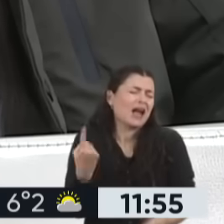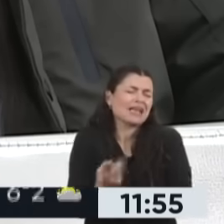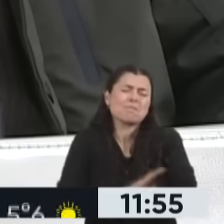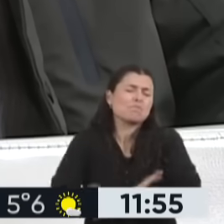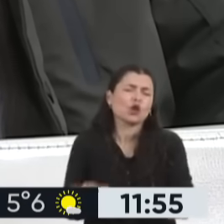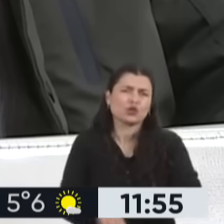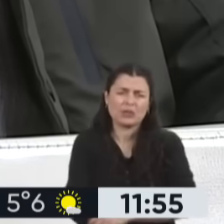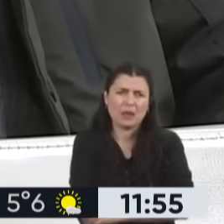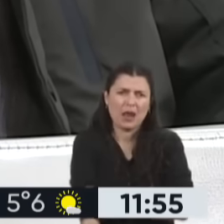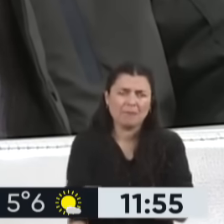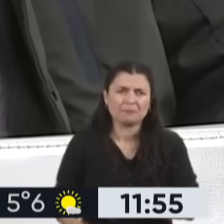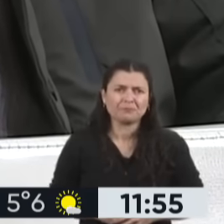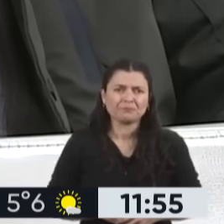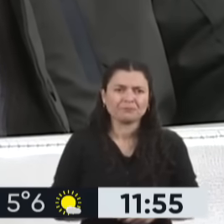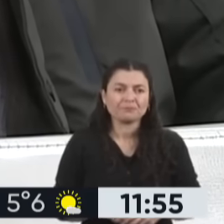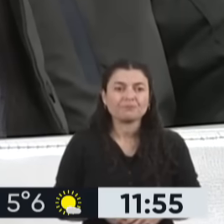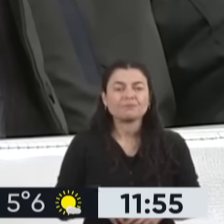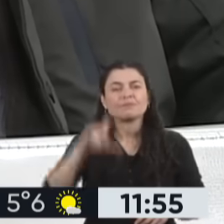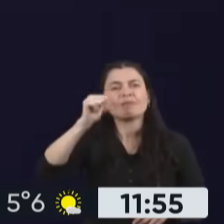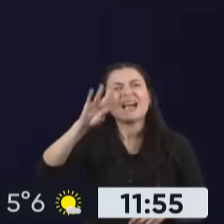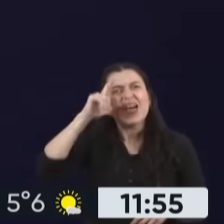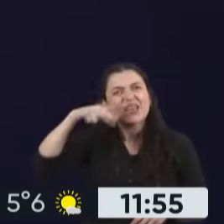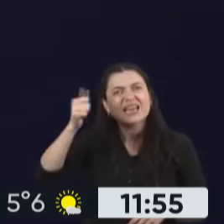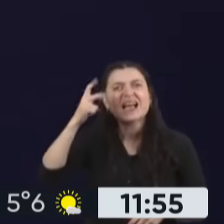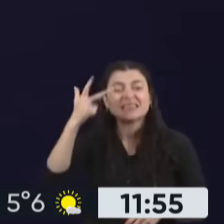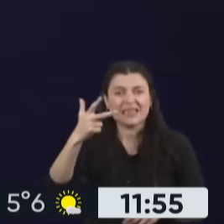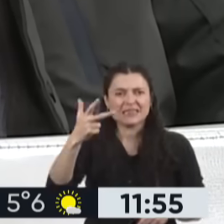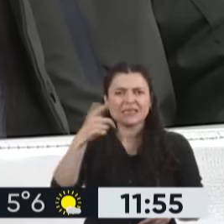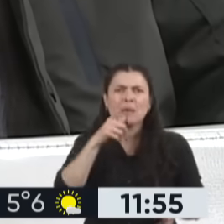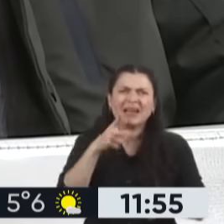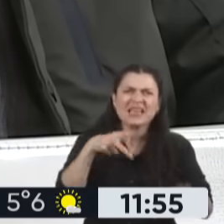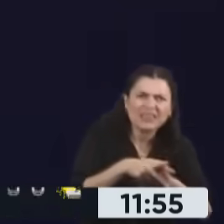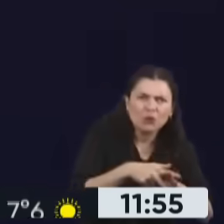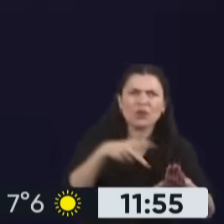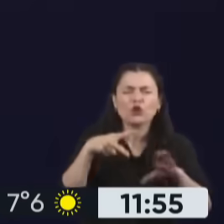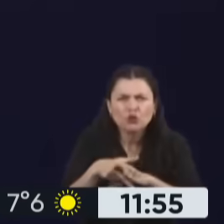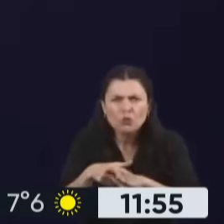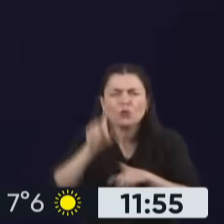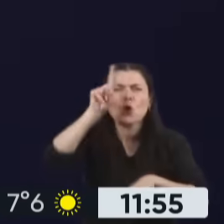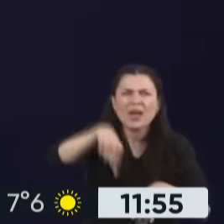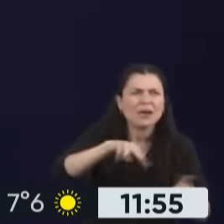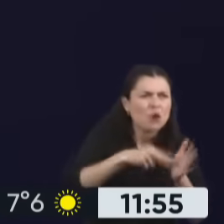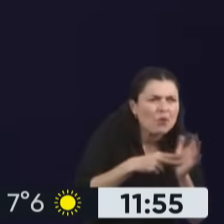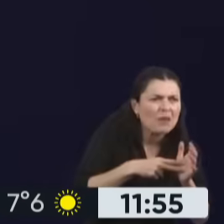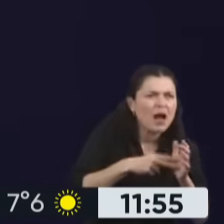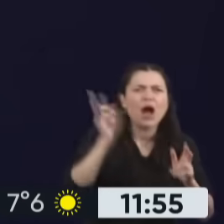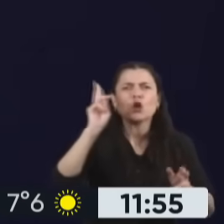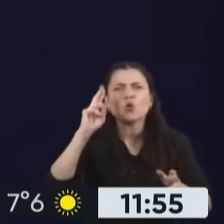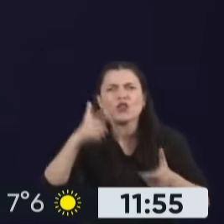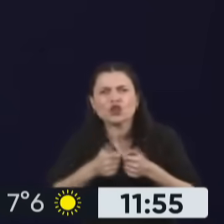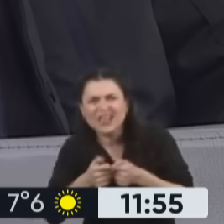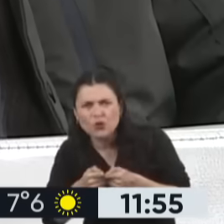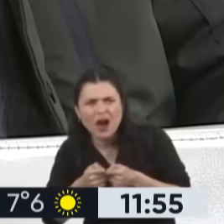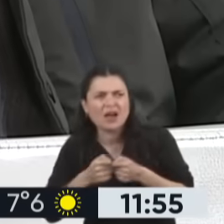Buen día, vocero, ¿cómo le va? Ariel Rodríguez, de Cadena 3. Accidentado y todo, ¿no? ¿Por qué? Por el teléfono, el parlante,